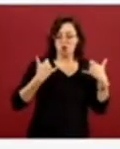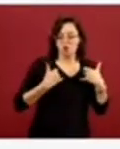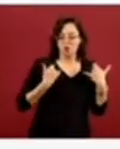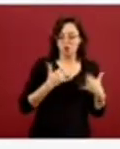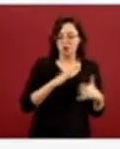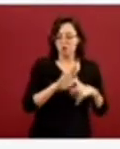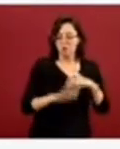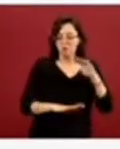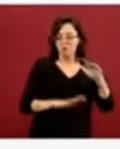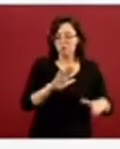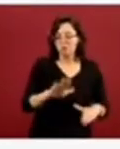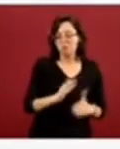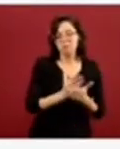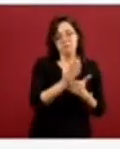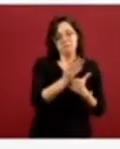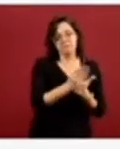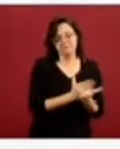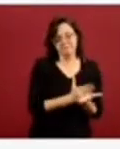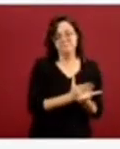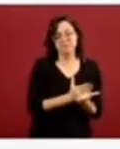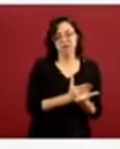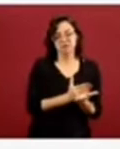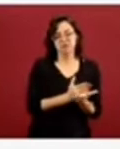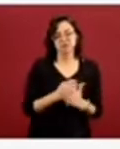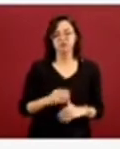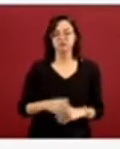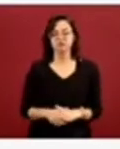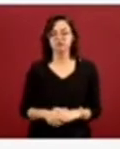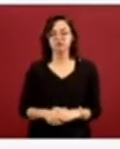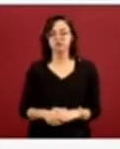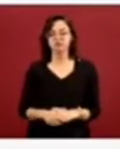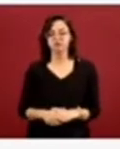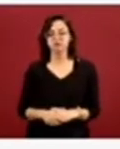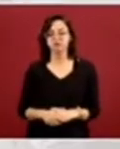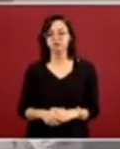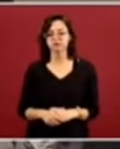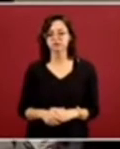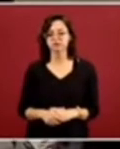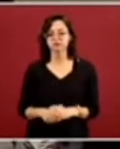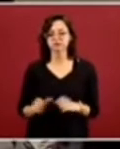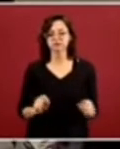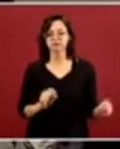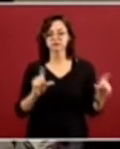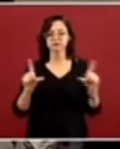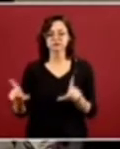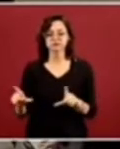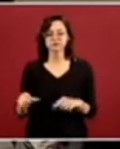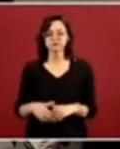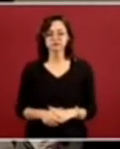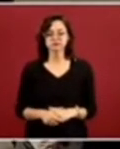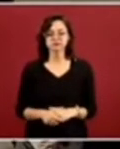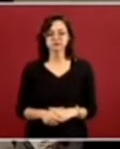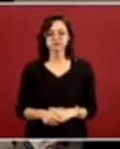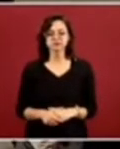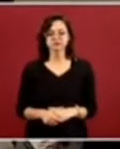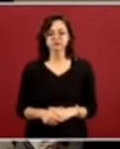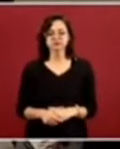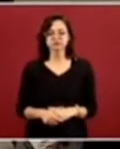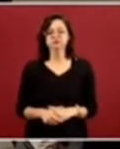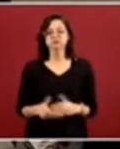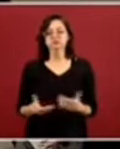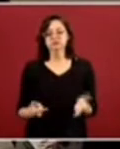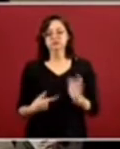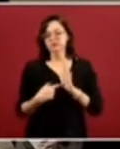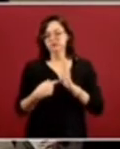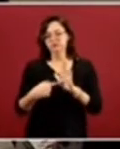desenlaces fatales en personas que son de edad intermedia. La siguiente. Aquí está simplemente